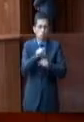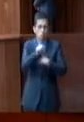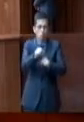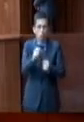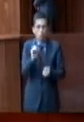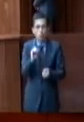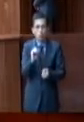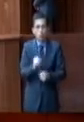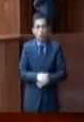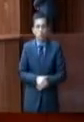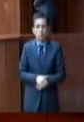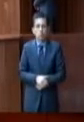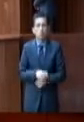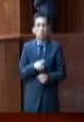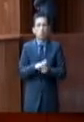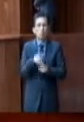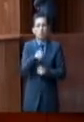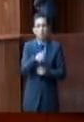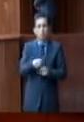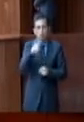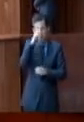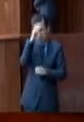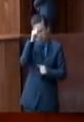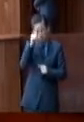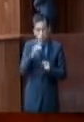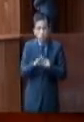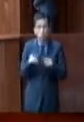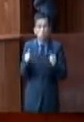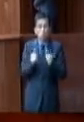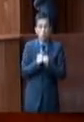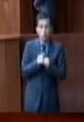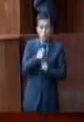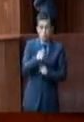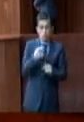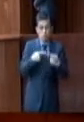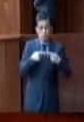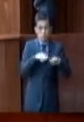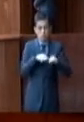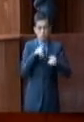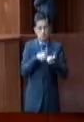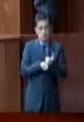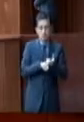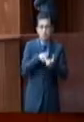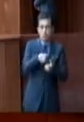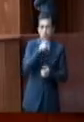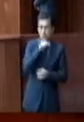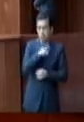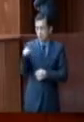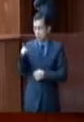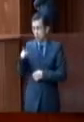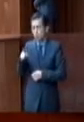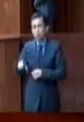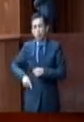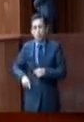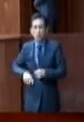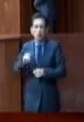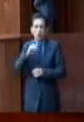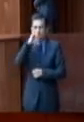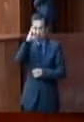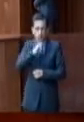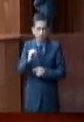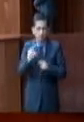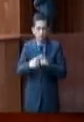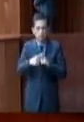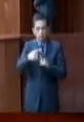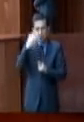los los acuerdos entre trabajadores y las partes patronales en específico aquí las autoridades